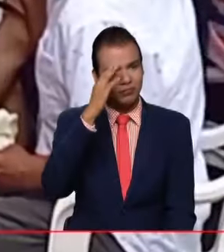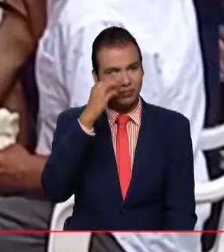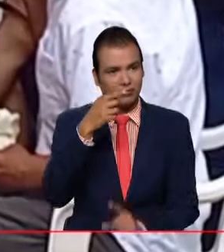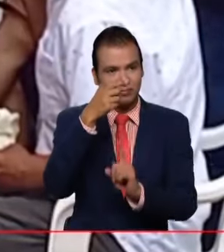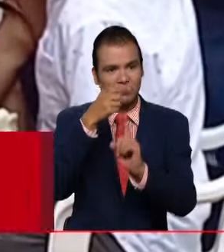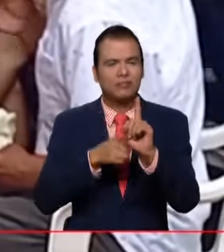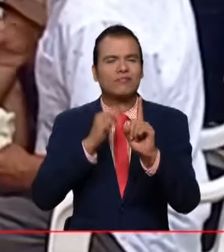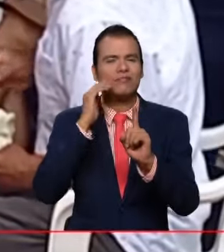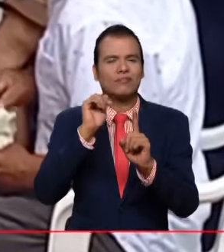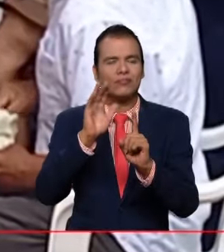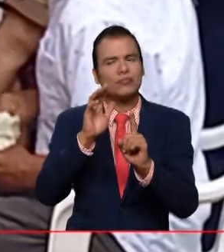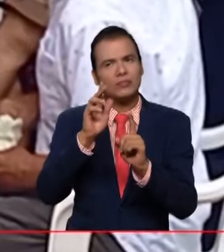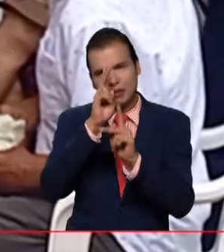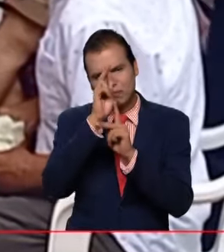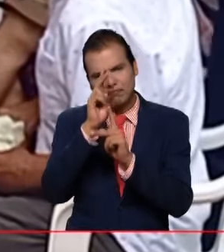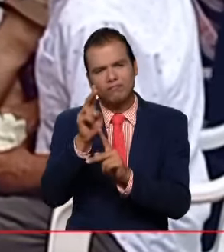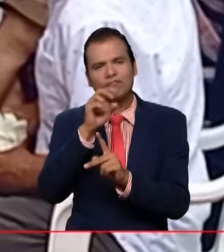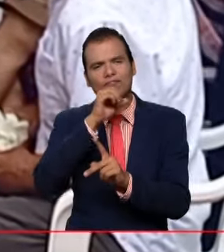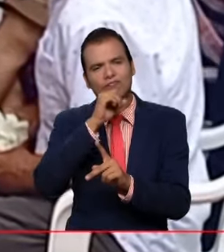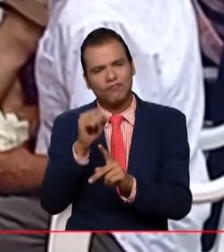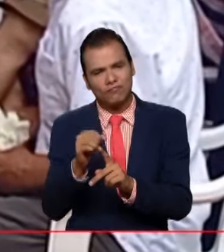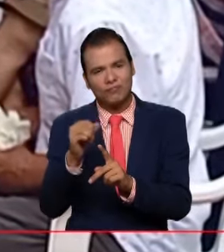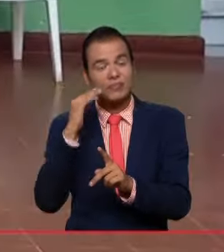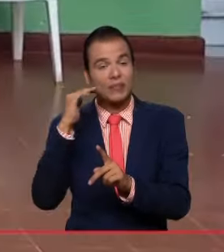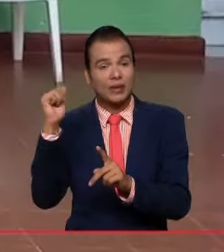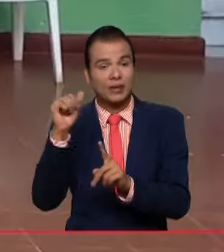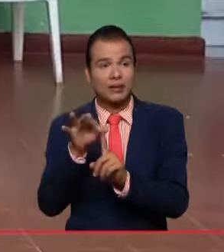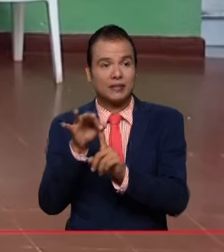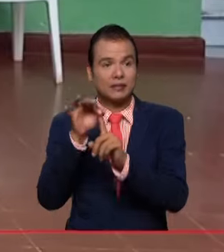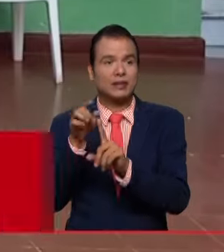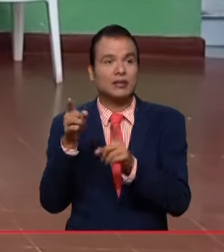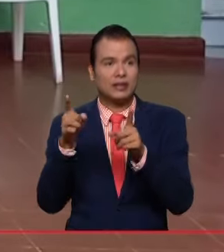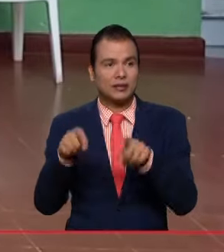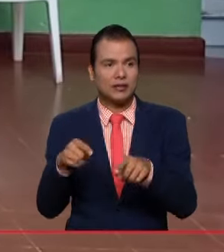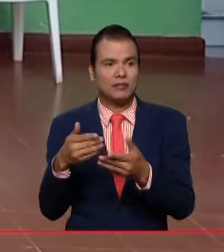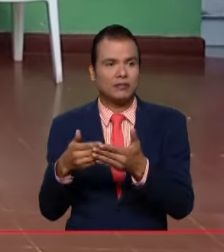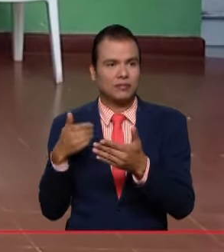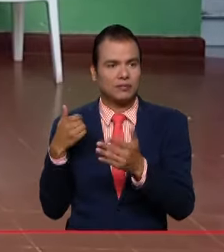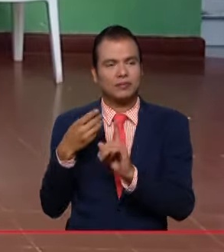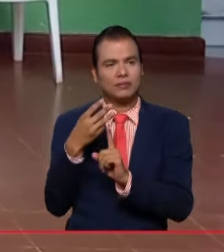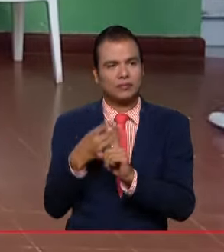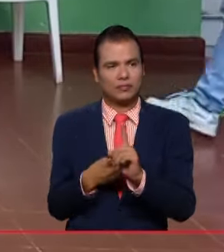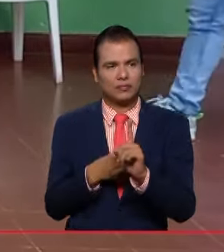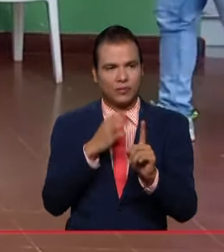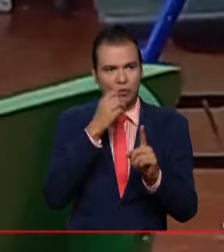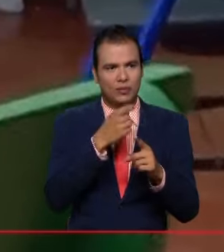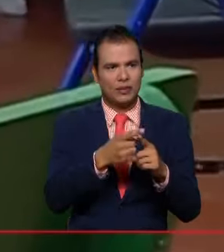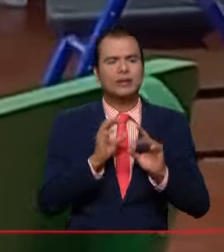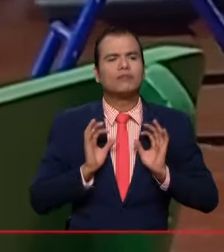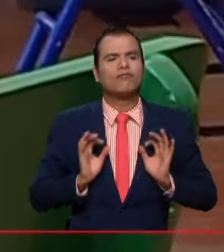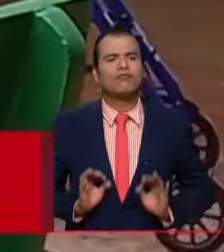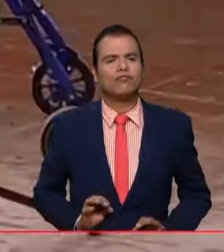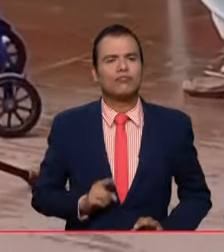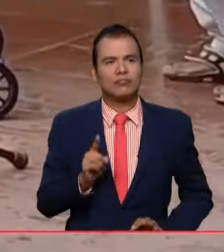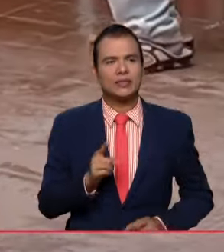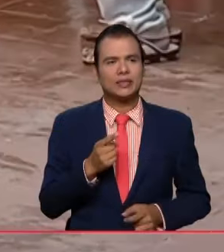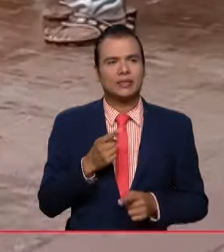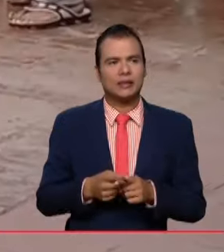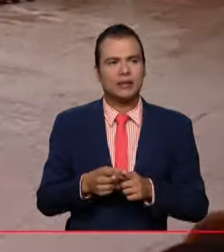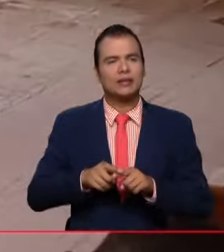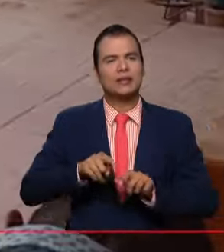para dedicarles también un momento para las adultas mayores. Hasta hace 3 meses el coronel retirado Rodrigo Cepeda se desempeñaba